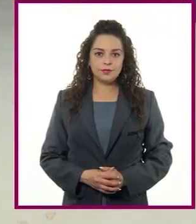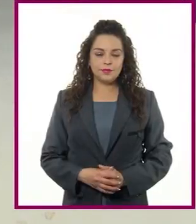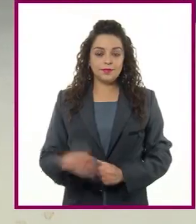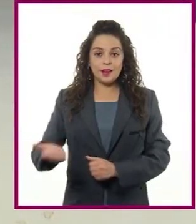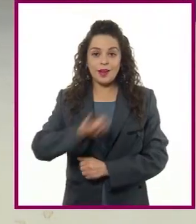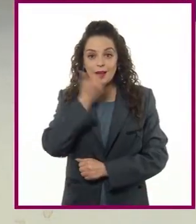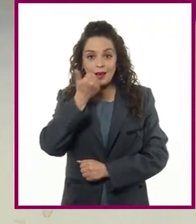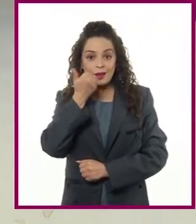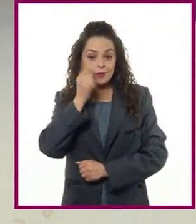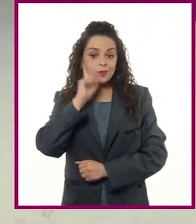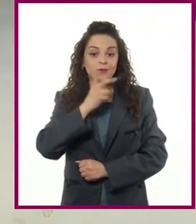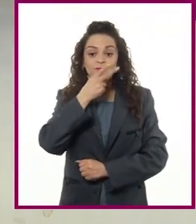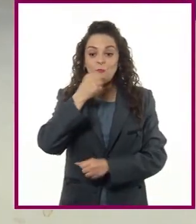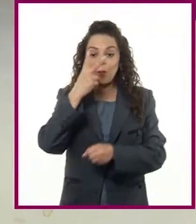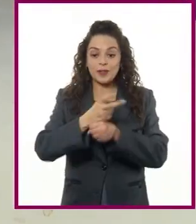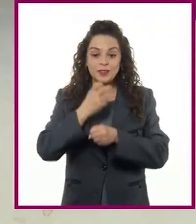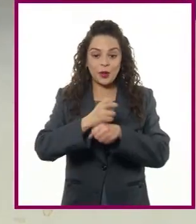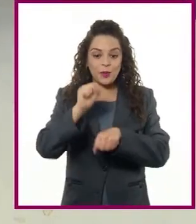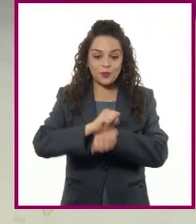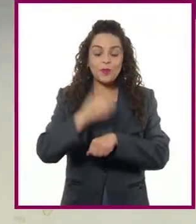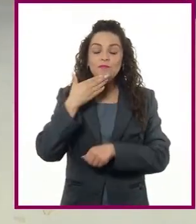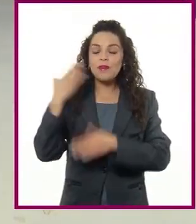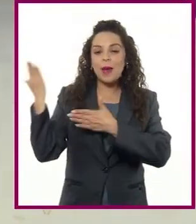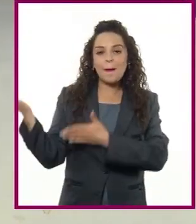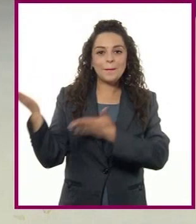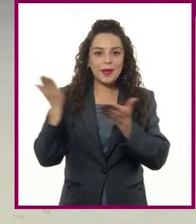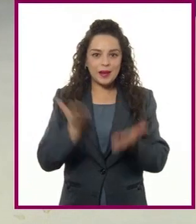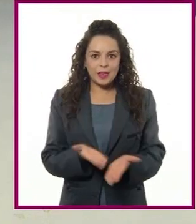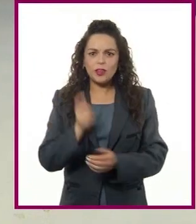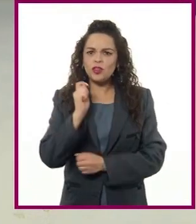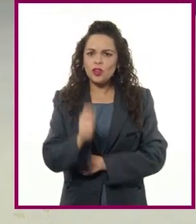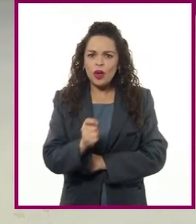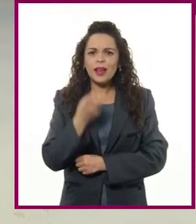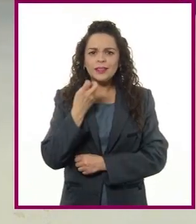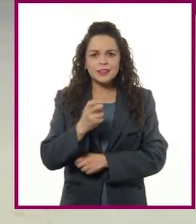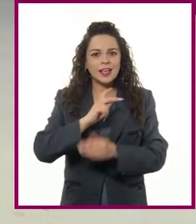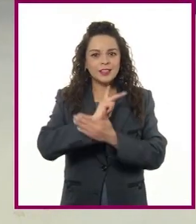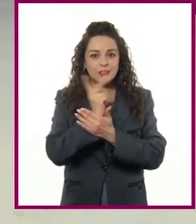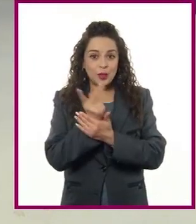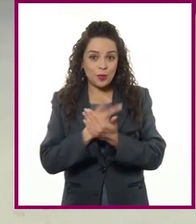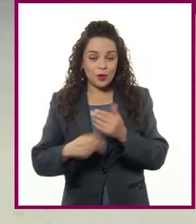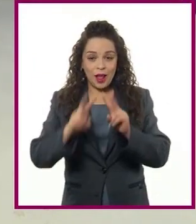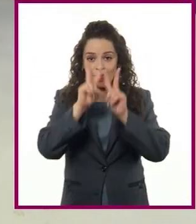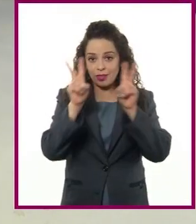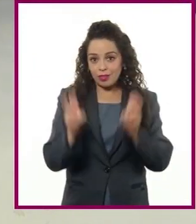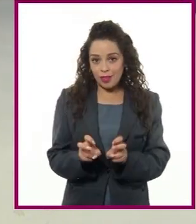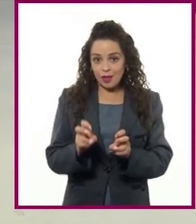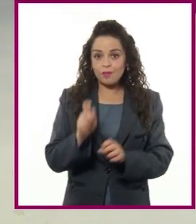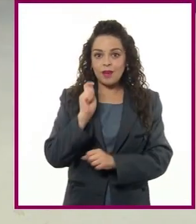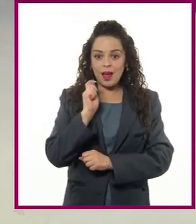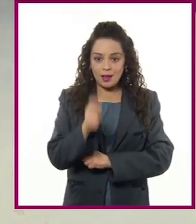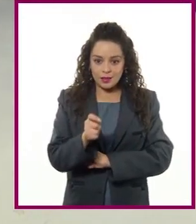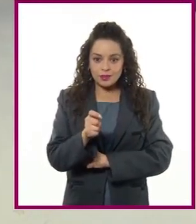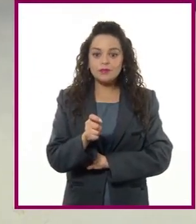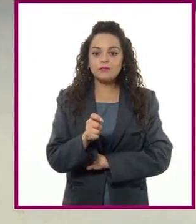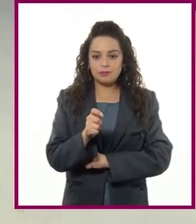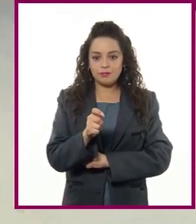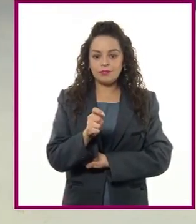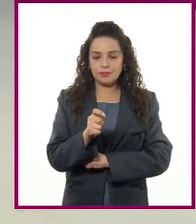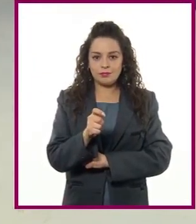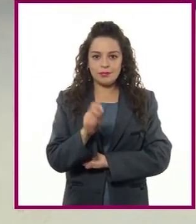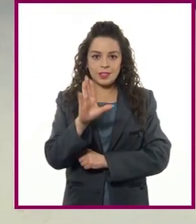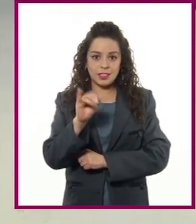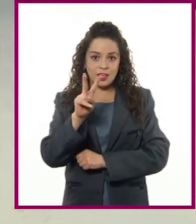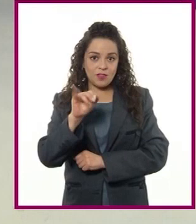Alumnas y alumnos de segundo grado, sean bienvenidas y bienvenidos a una sesión más de la asignatura Formación Cívica y Ética. Yo